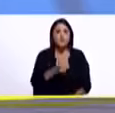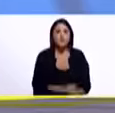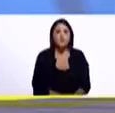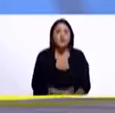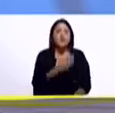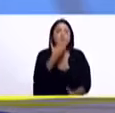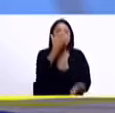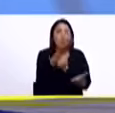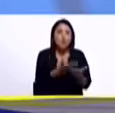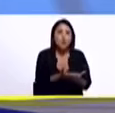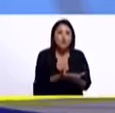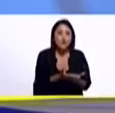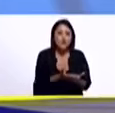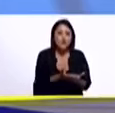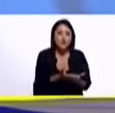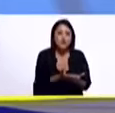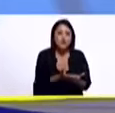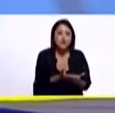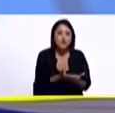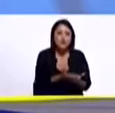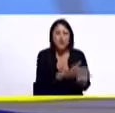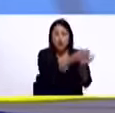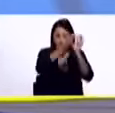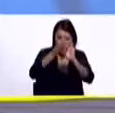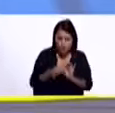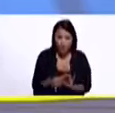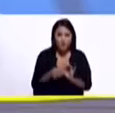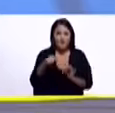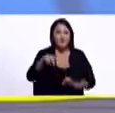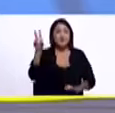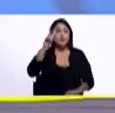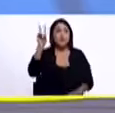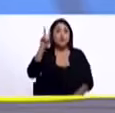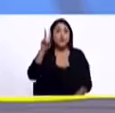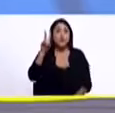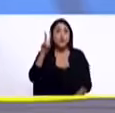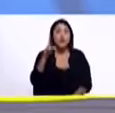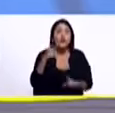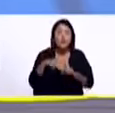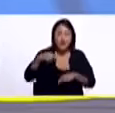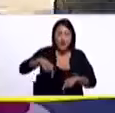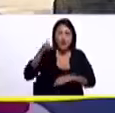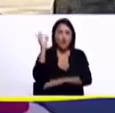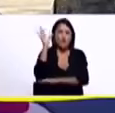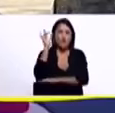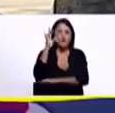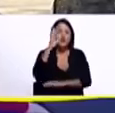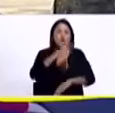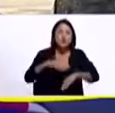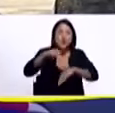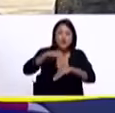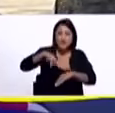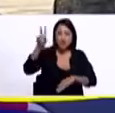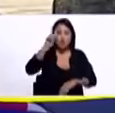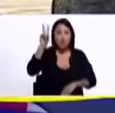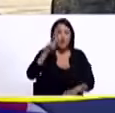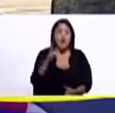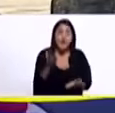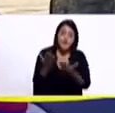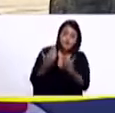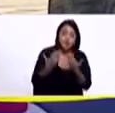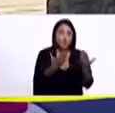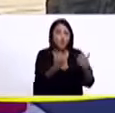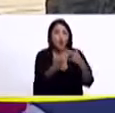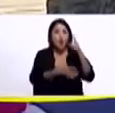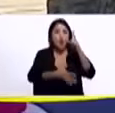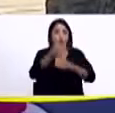estamos logrando, y con la Unión Nacional y esta Conferencia Nacional y el apoyo de ustedes tenemos que consolidar